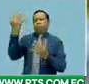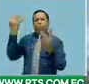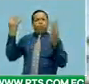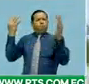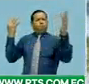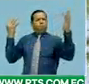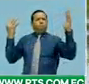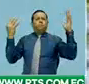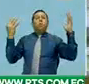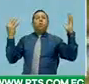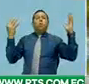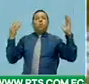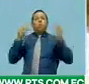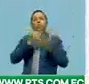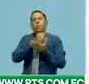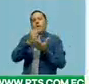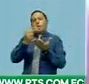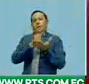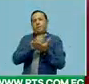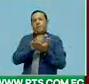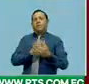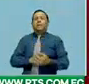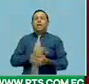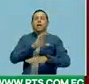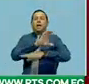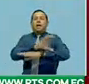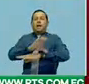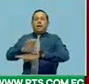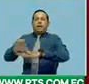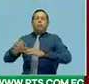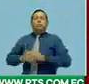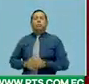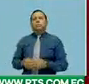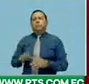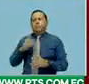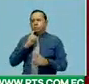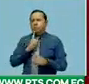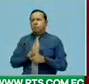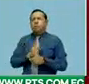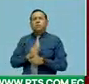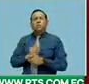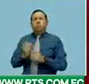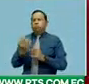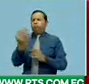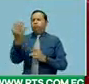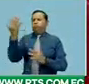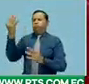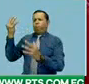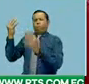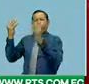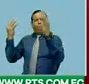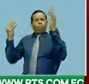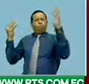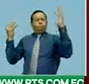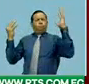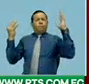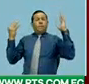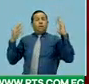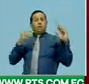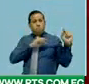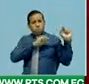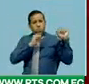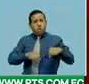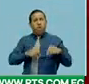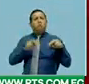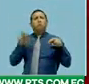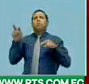zona rural del Guayas. El florecimiento de los guayacanes es un encanto natural. Venir a disfrutar este